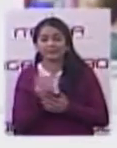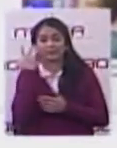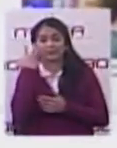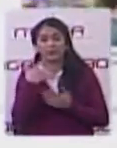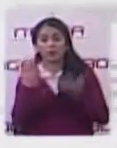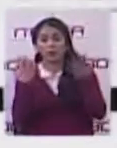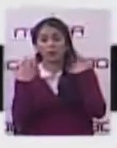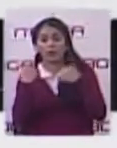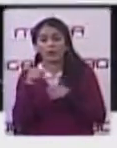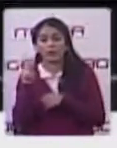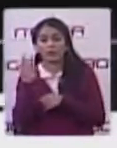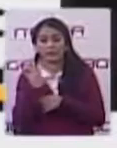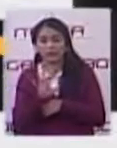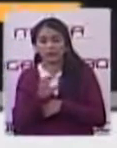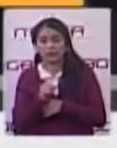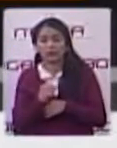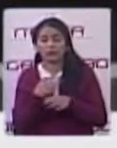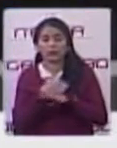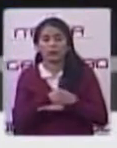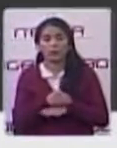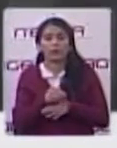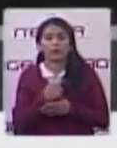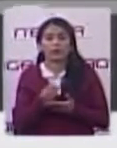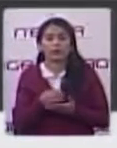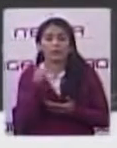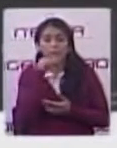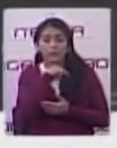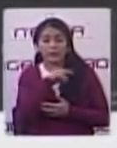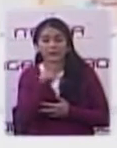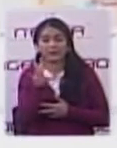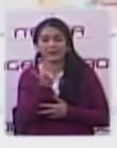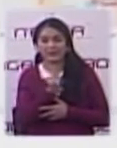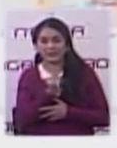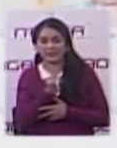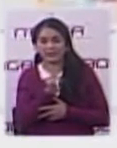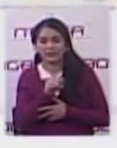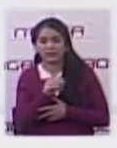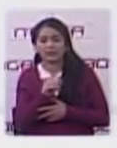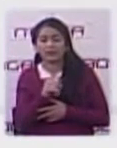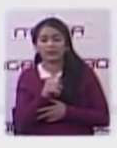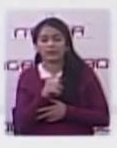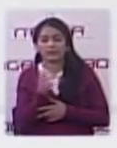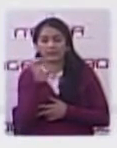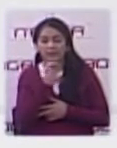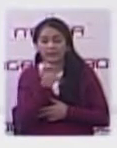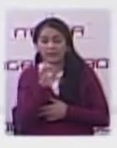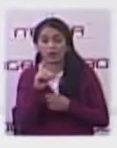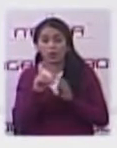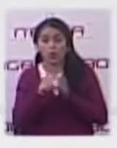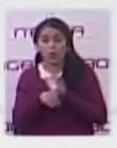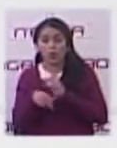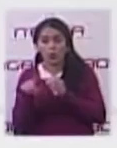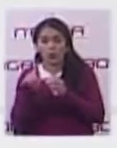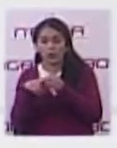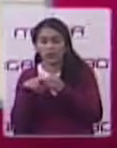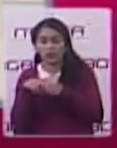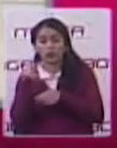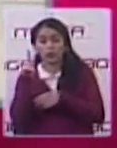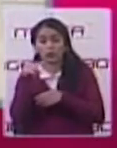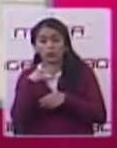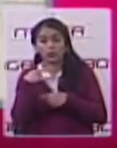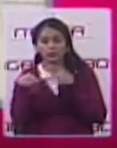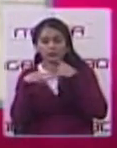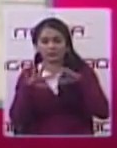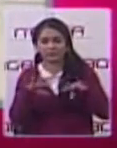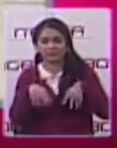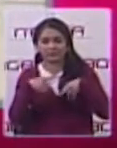el 27 vamos a estar en Manta. Y vamos a tener dos foros en Quito que van a ser el 31 de este mes y el 1 de febrero.